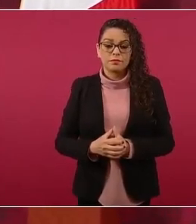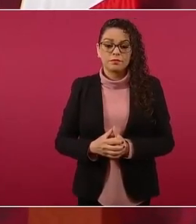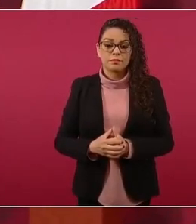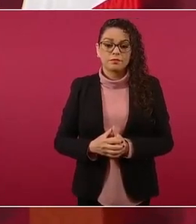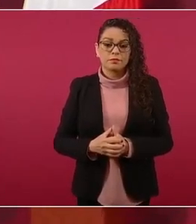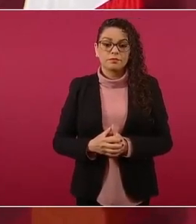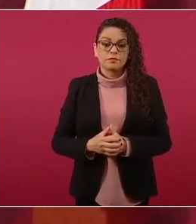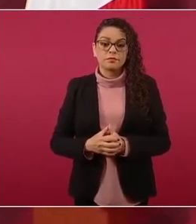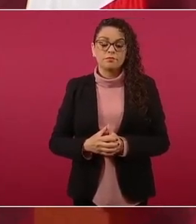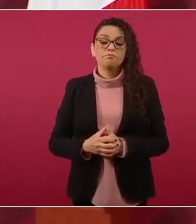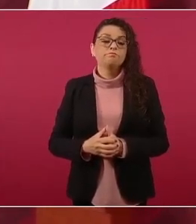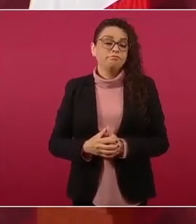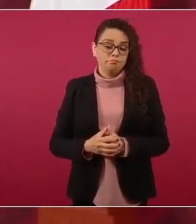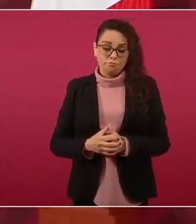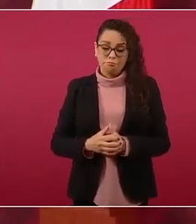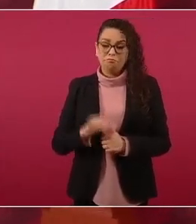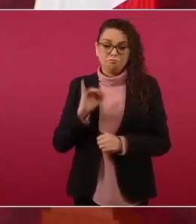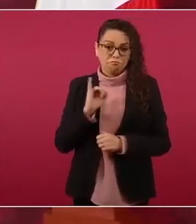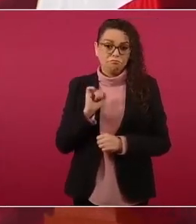Abrir